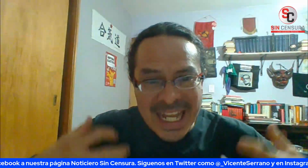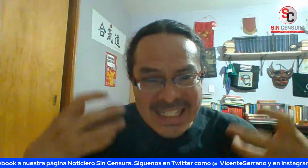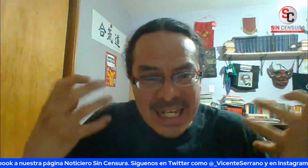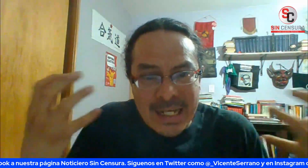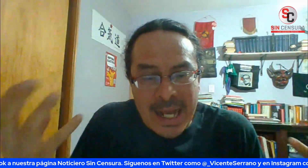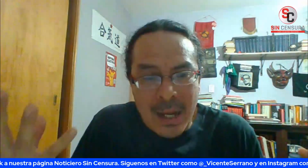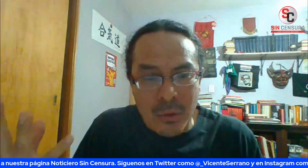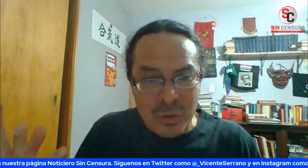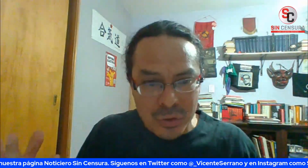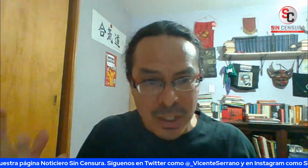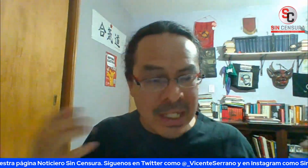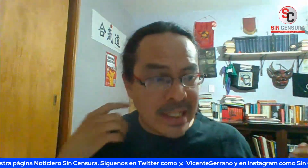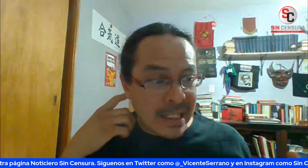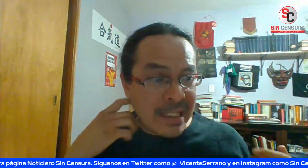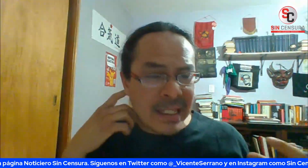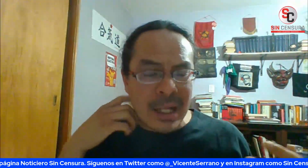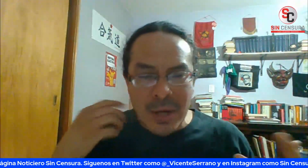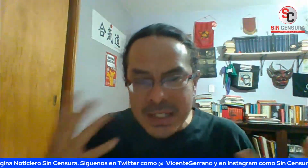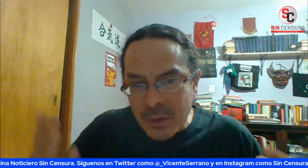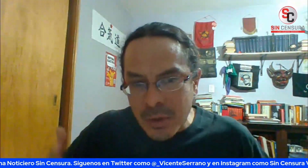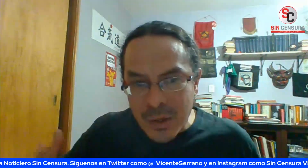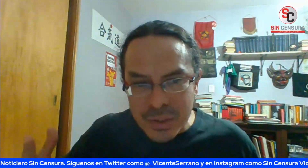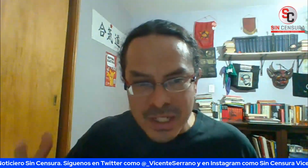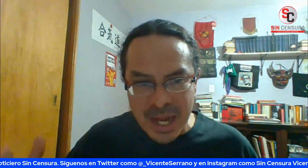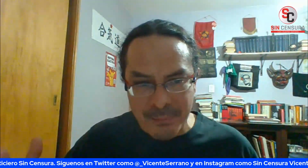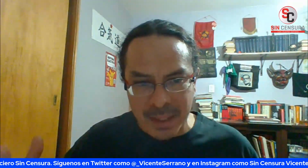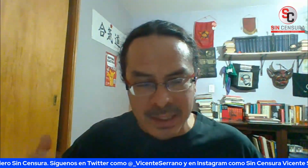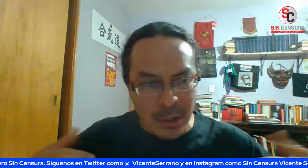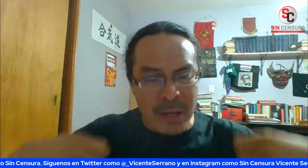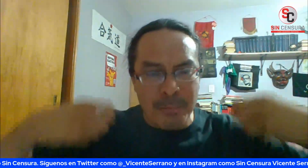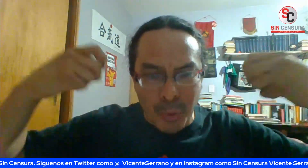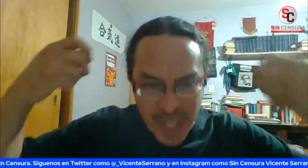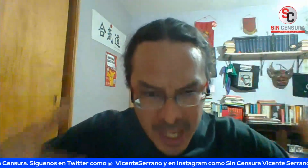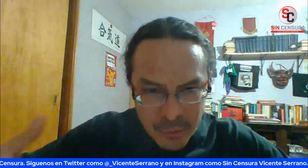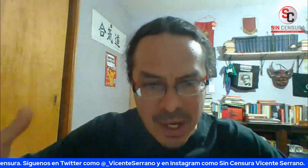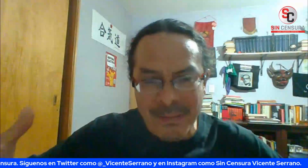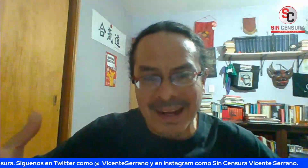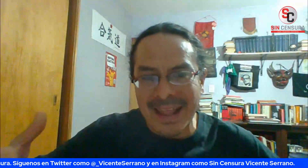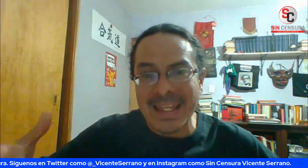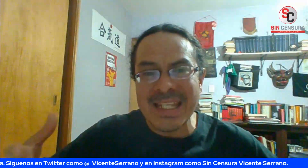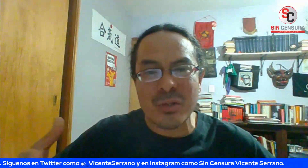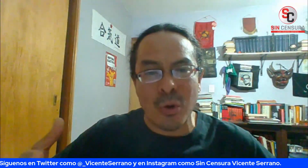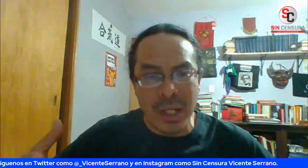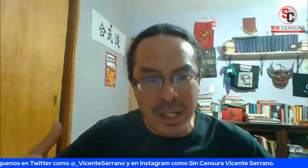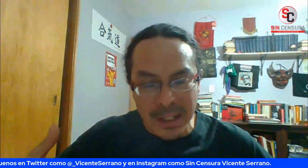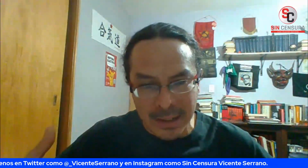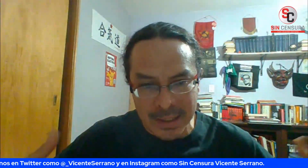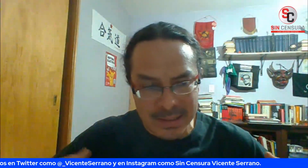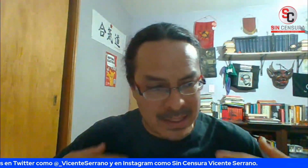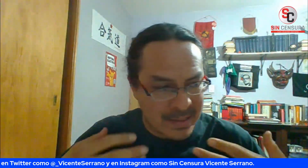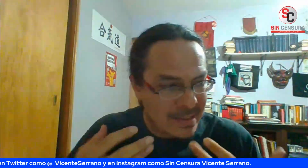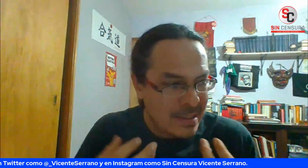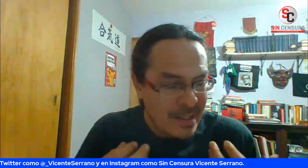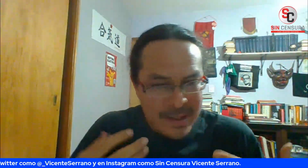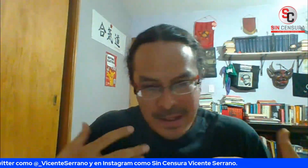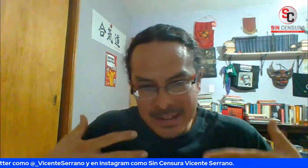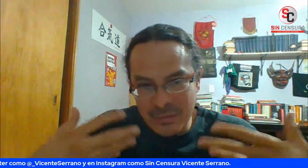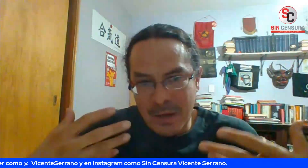cosas que ya salen a la luz, ¿no? ¿Qué intentaron hacer con Ayotzinapa? Intentaron imponer una verdad histórica, que es